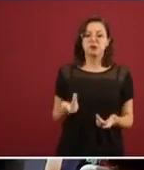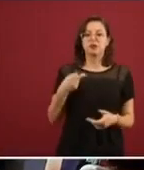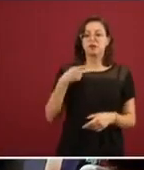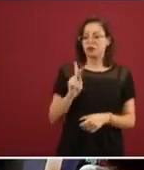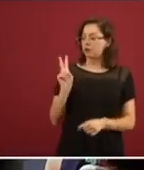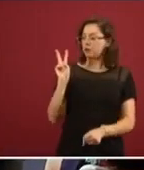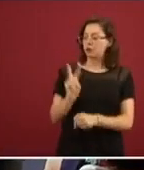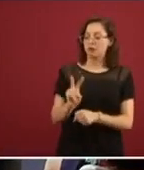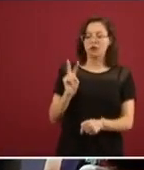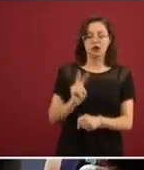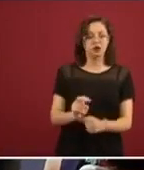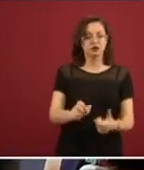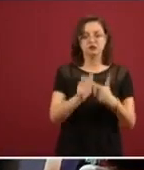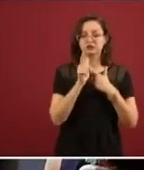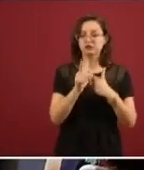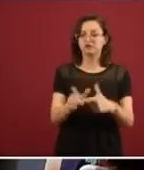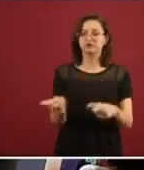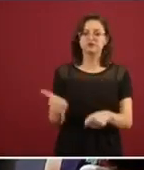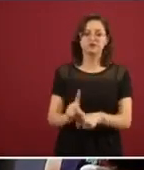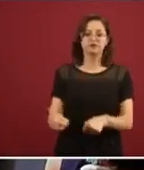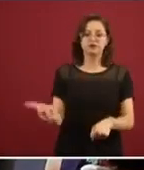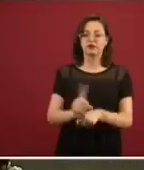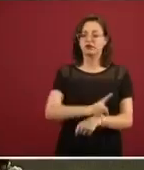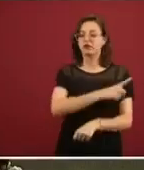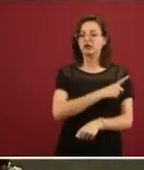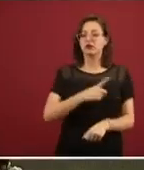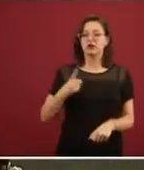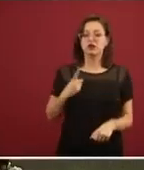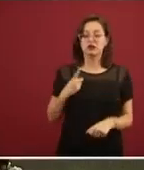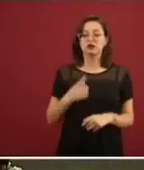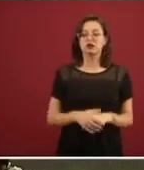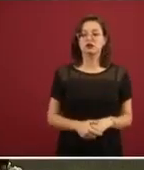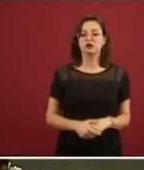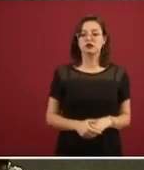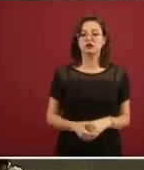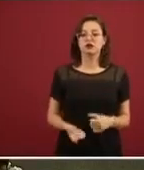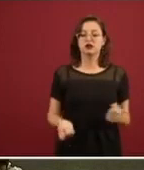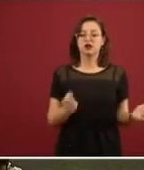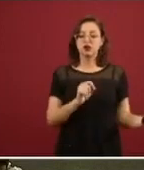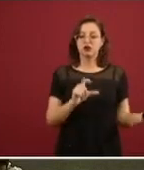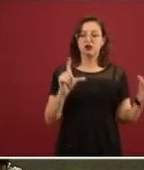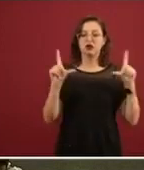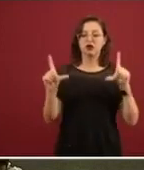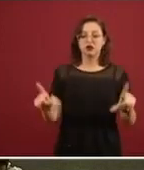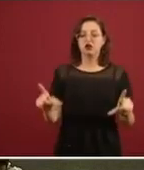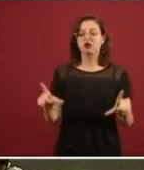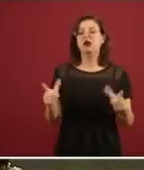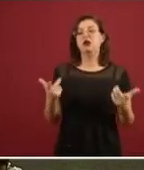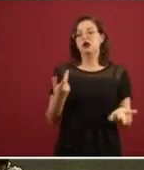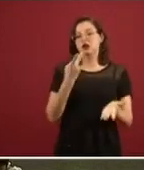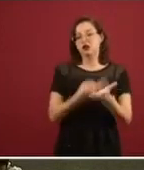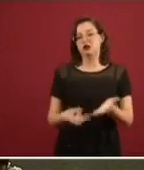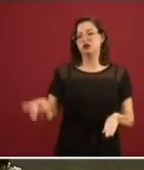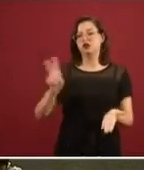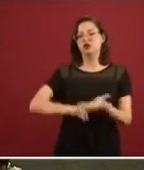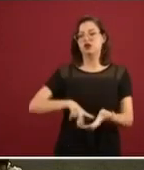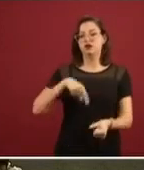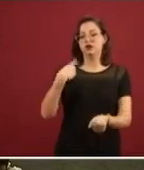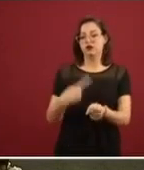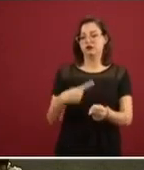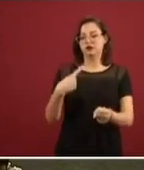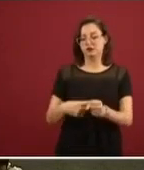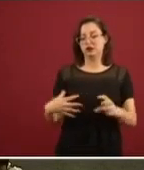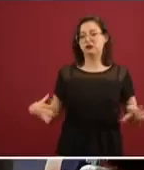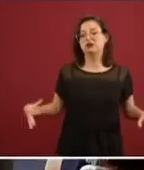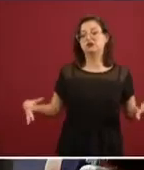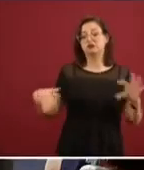tenemos que estarle dando seguimiento todos los días. En la siguiente diapositiva vemos las comorbilidades que estuvieron